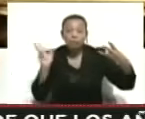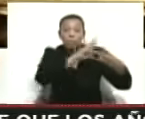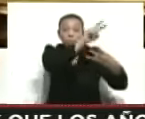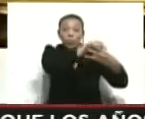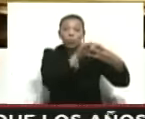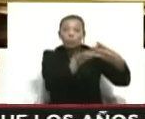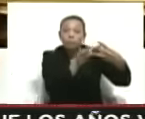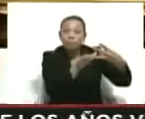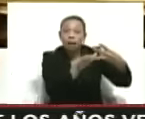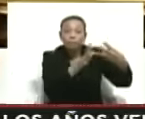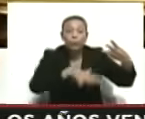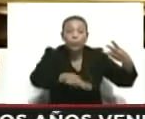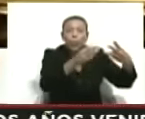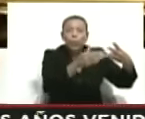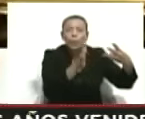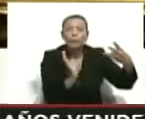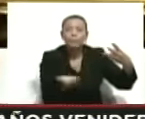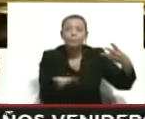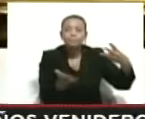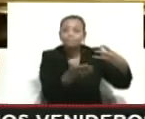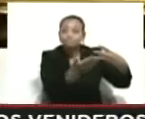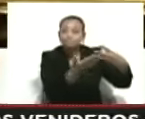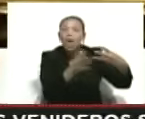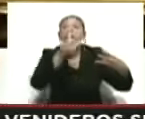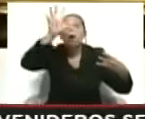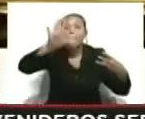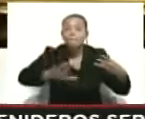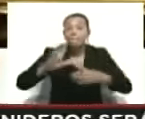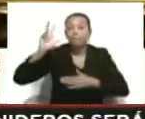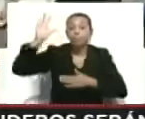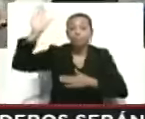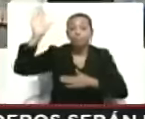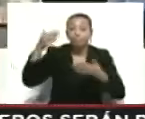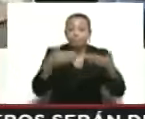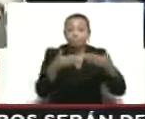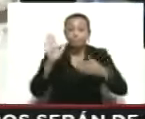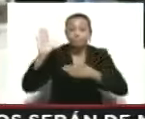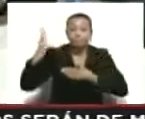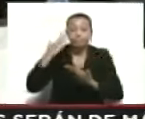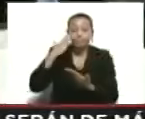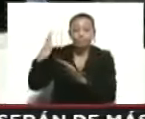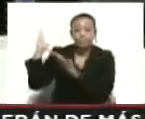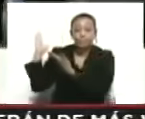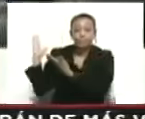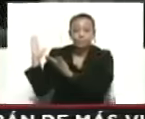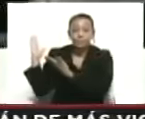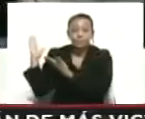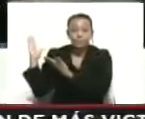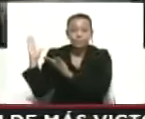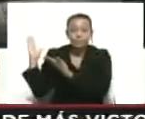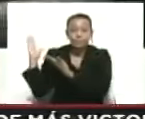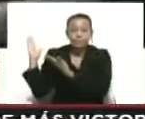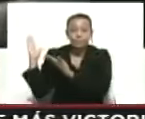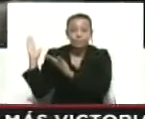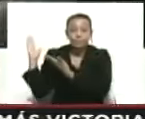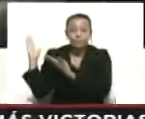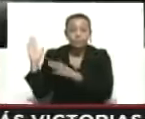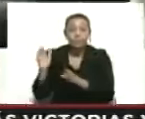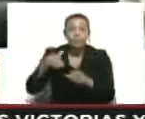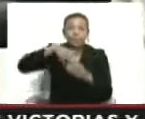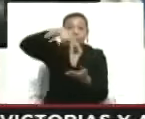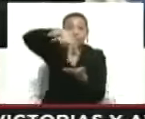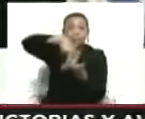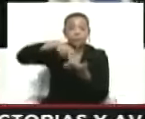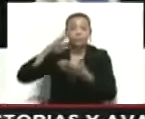Nacional de la República Bolivariana de Venezuela, sírvanse a manifestarlo con la señal de costumbre. Se paran cada vez que van a votar, diputados. Qué